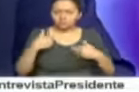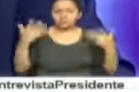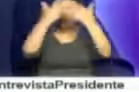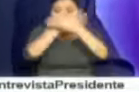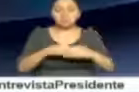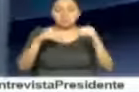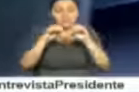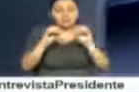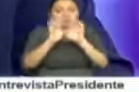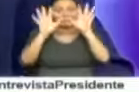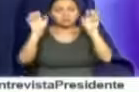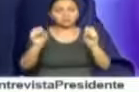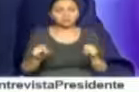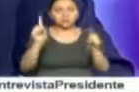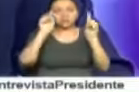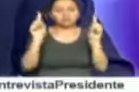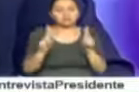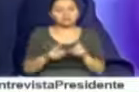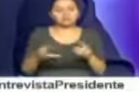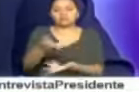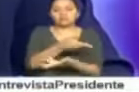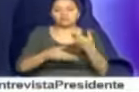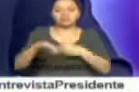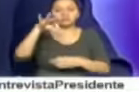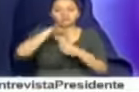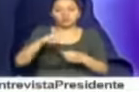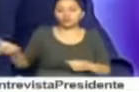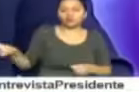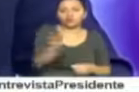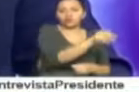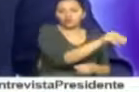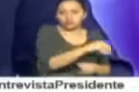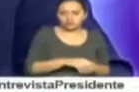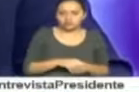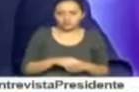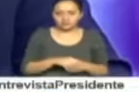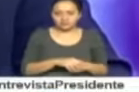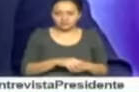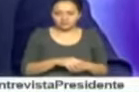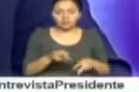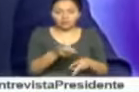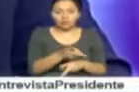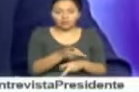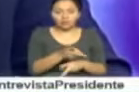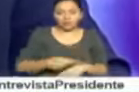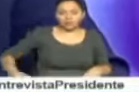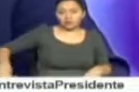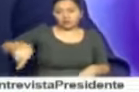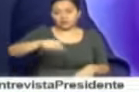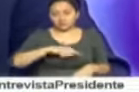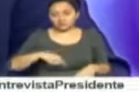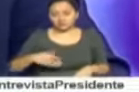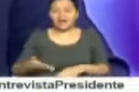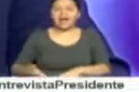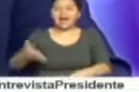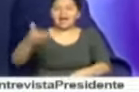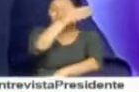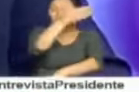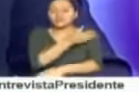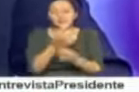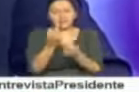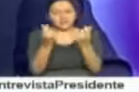estar muy atento a esto. Es una consigna. Votaron unánimemente. No solo eso, había miembros de ese consejo que anteriormente, en